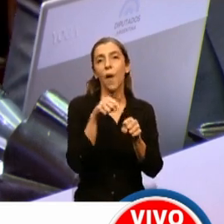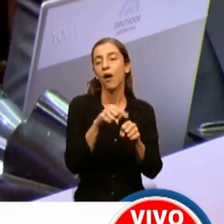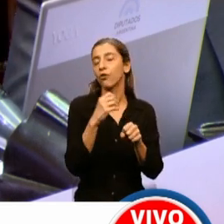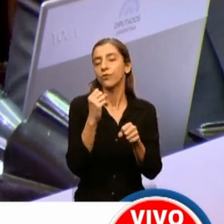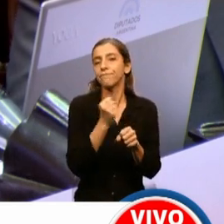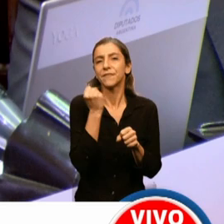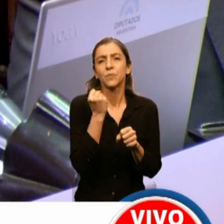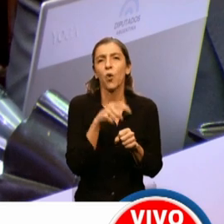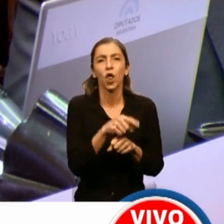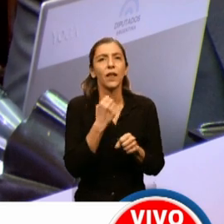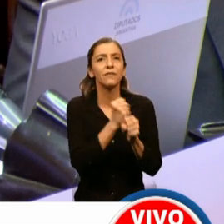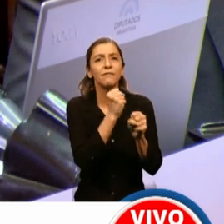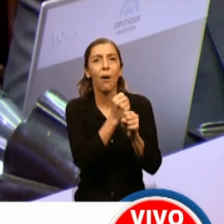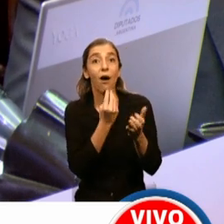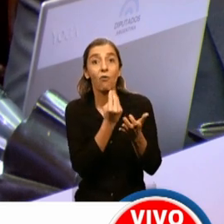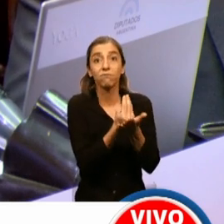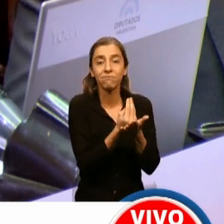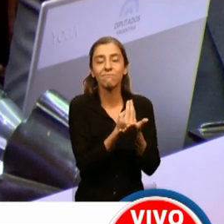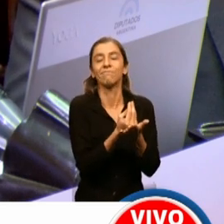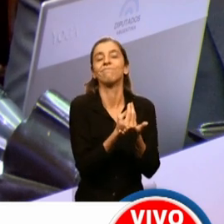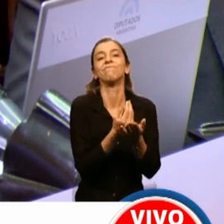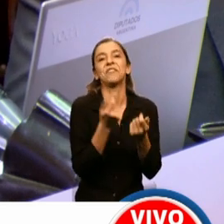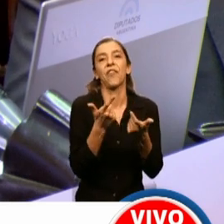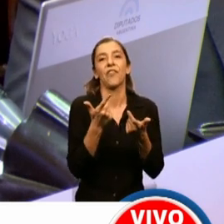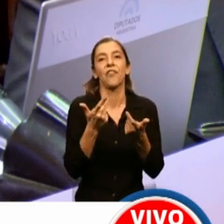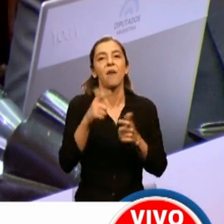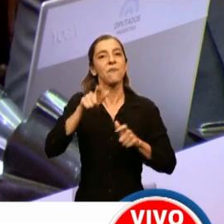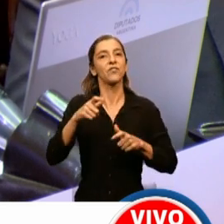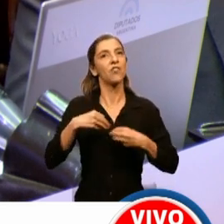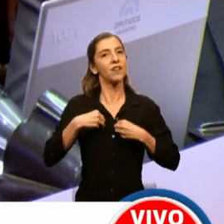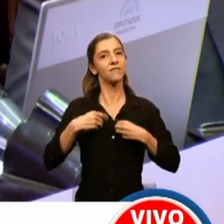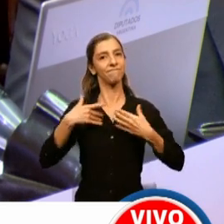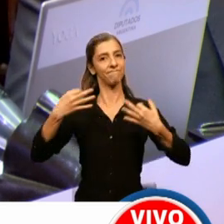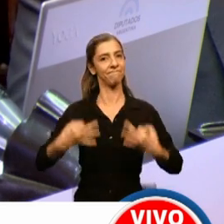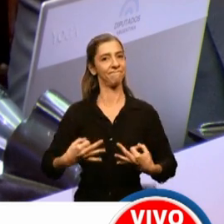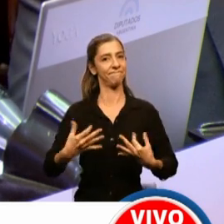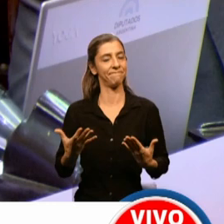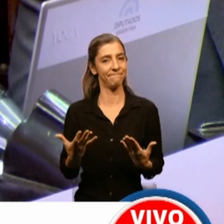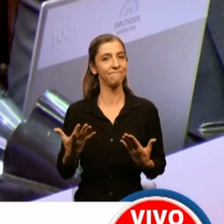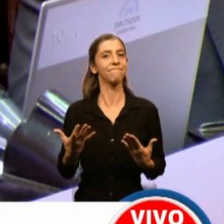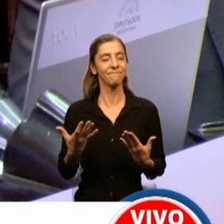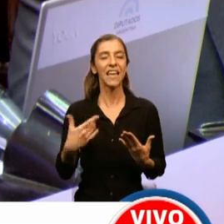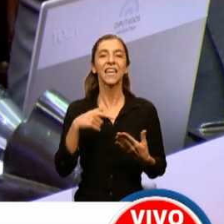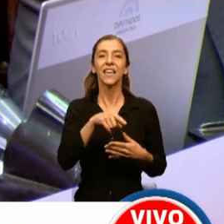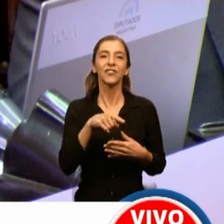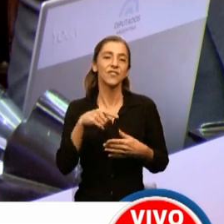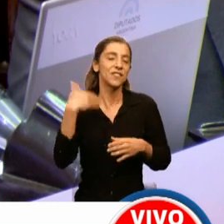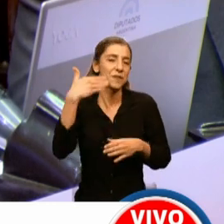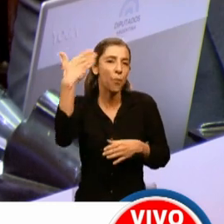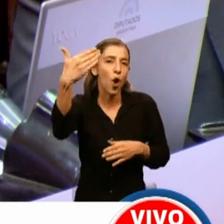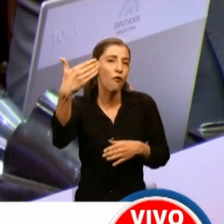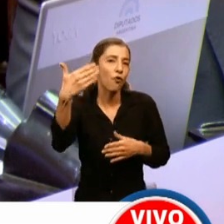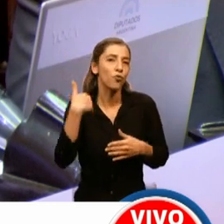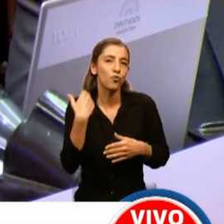ese acceso al trabajo es lo que realmente dignifica la vida de las personas y lo que va a garantizar ese proyecto de